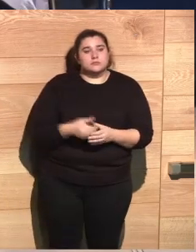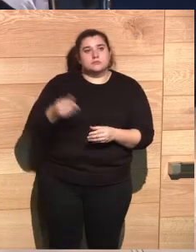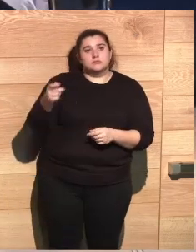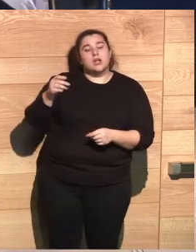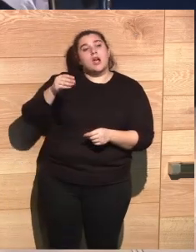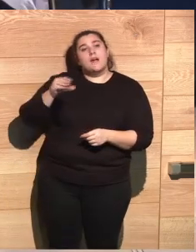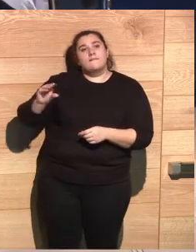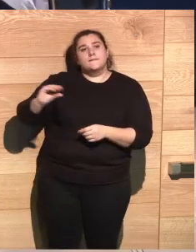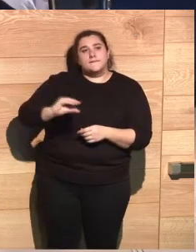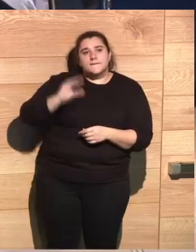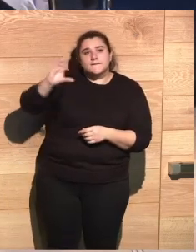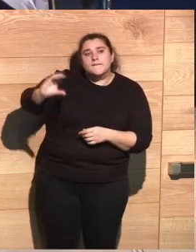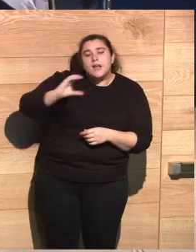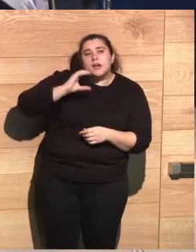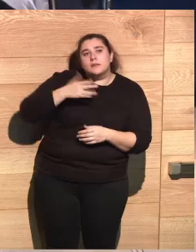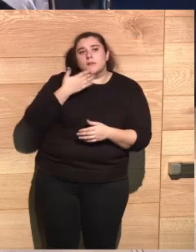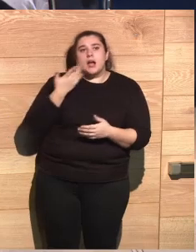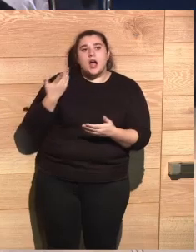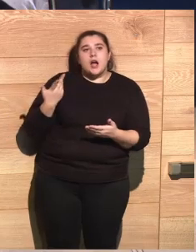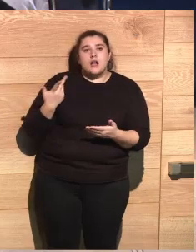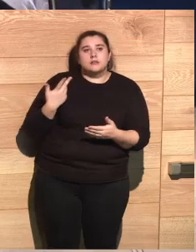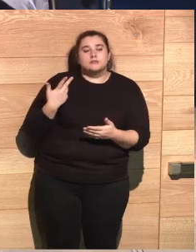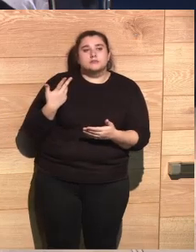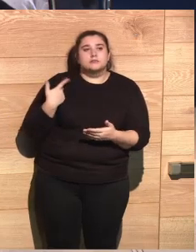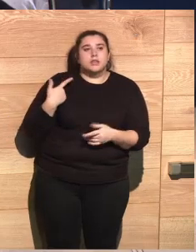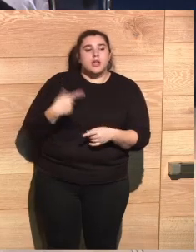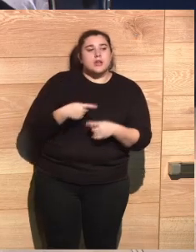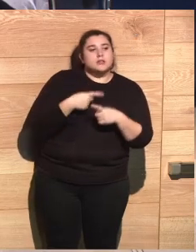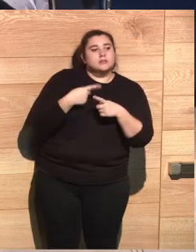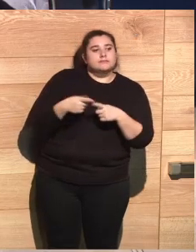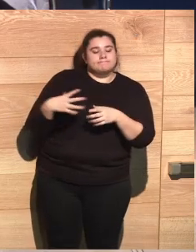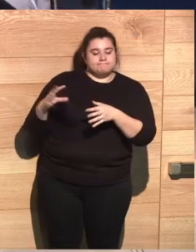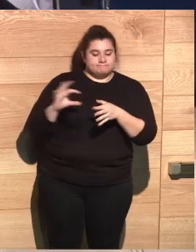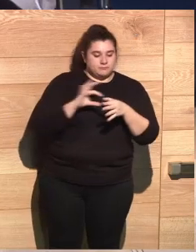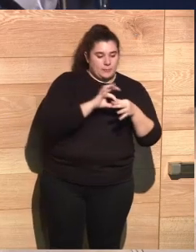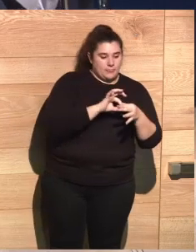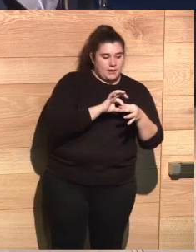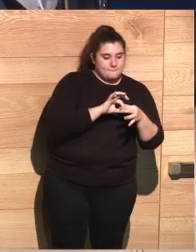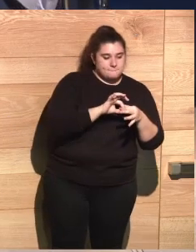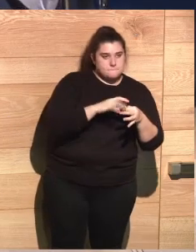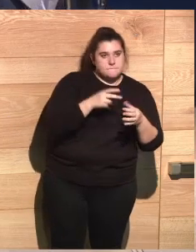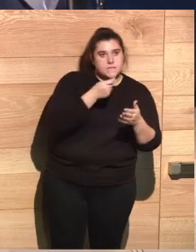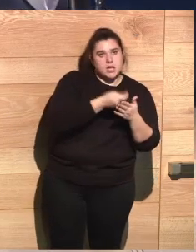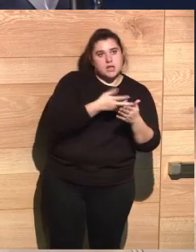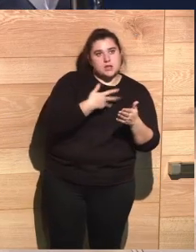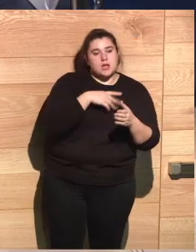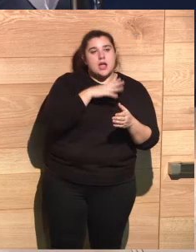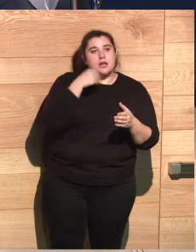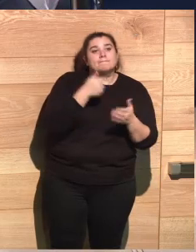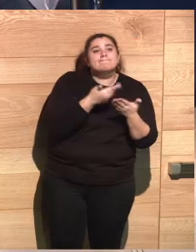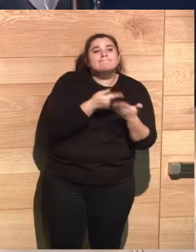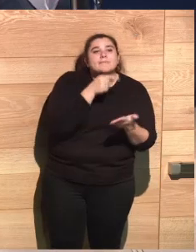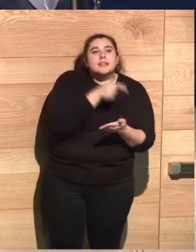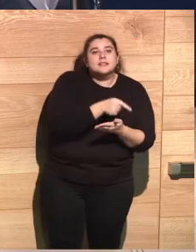beneficio económico que vas a sacar de una plataforma no está particularmente vinculado al precio que te cuesta la plataforma,